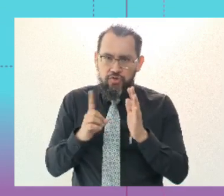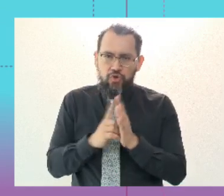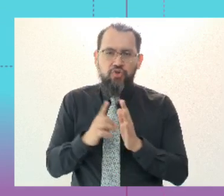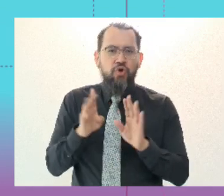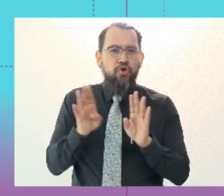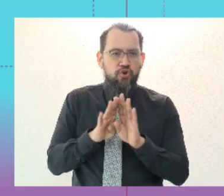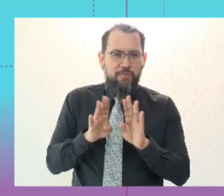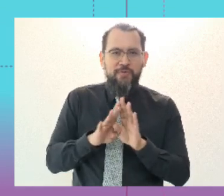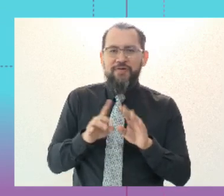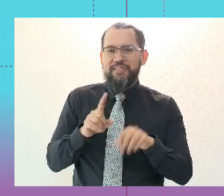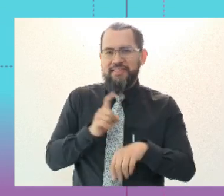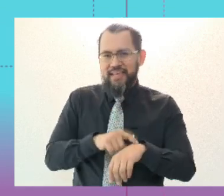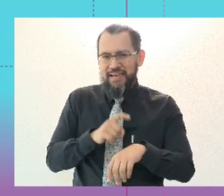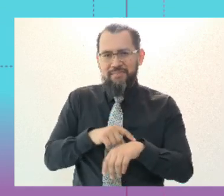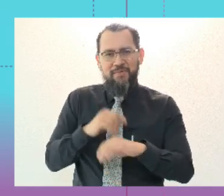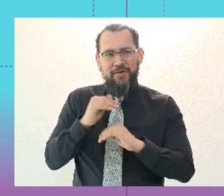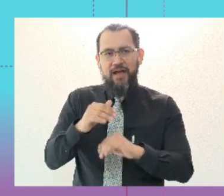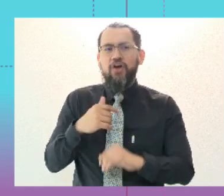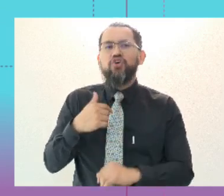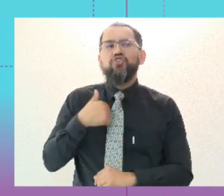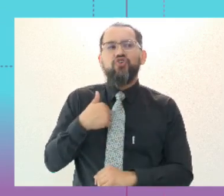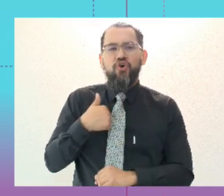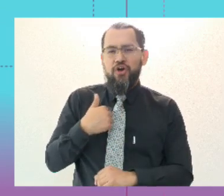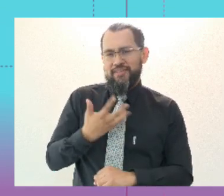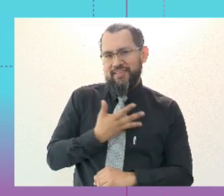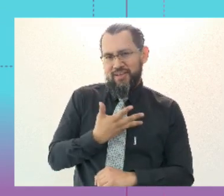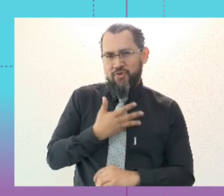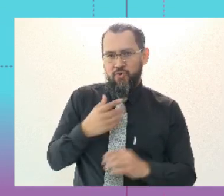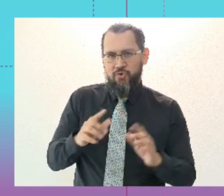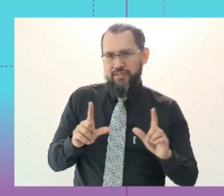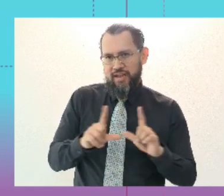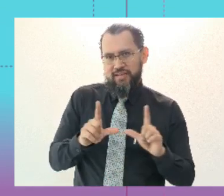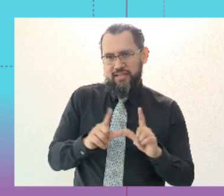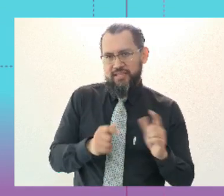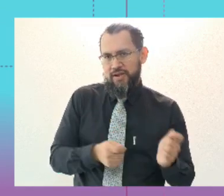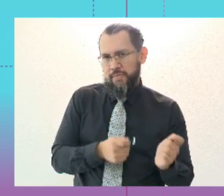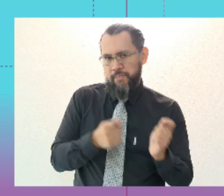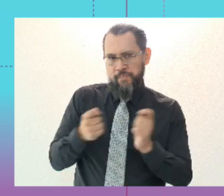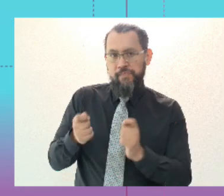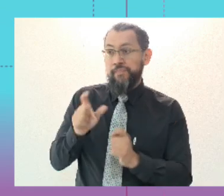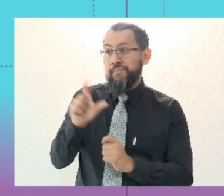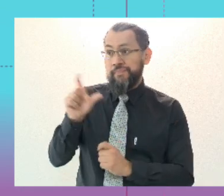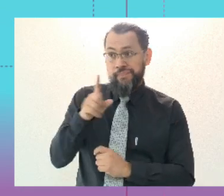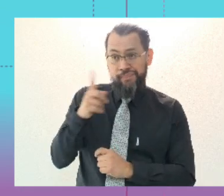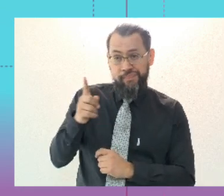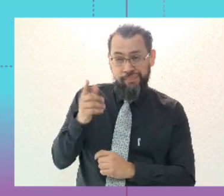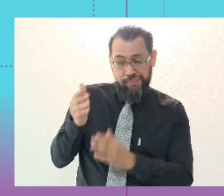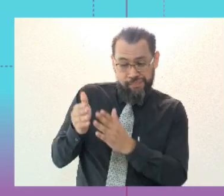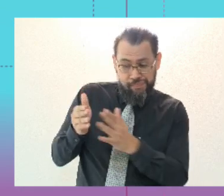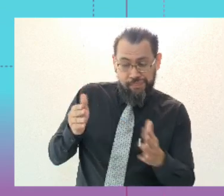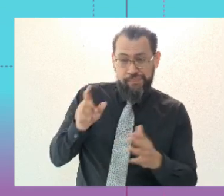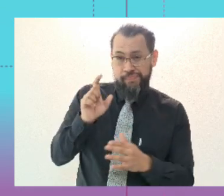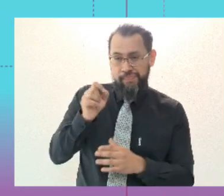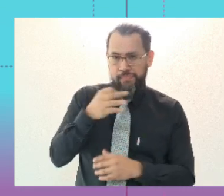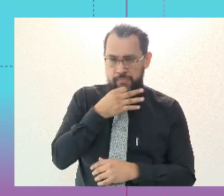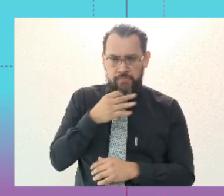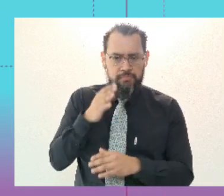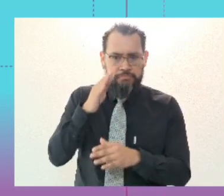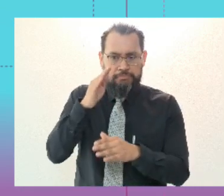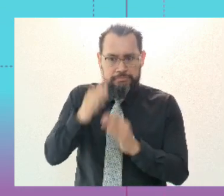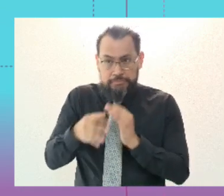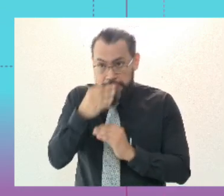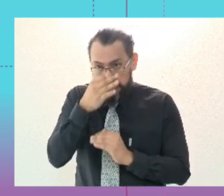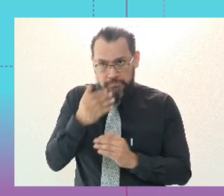cuando ya están en la raya, pero yo traje las clásicas tarjetitas. Entonces, cuando falten 3 minutos para concluir, les voy a mostrar